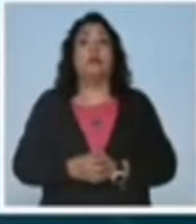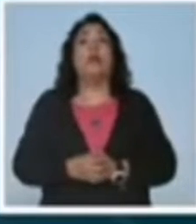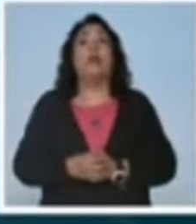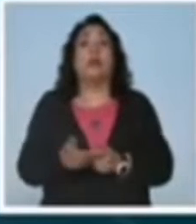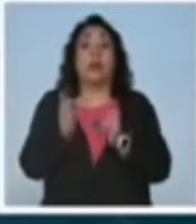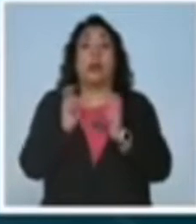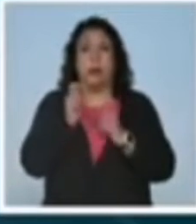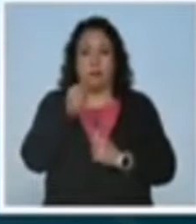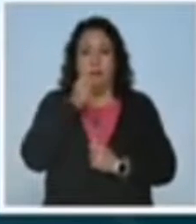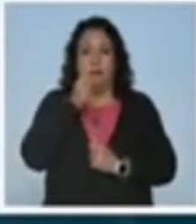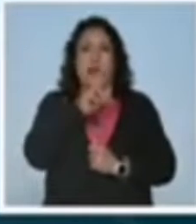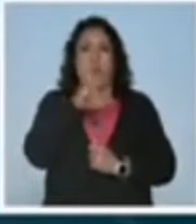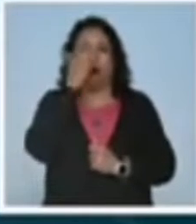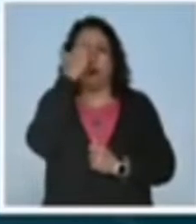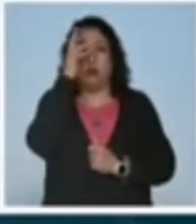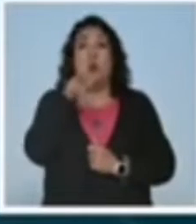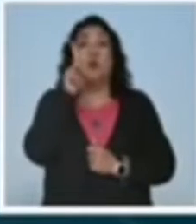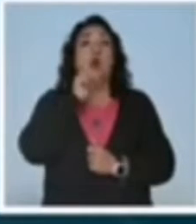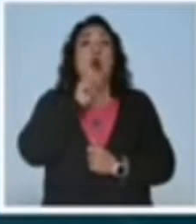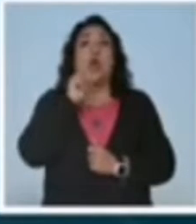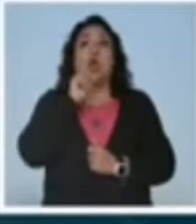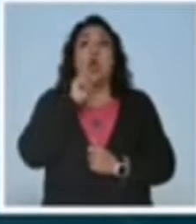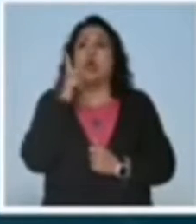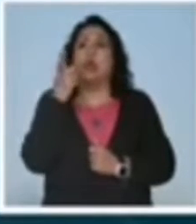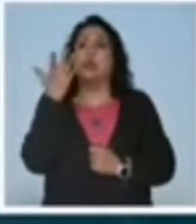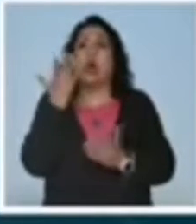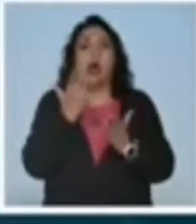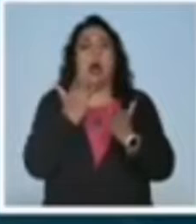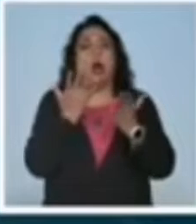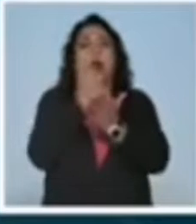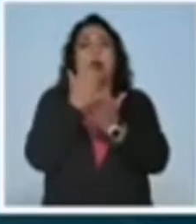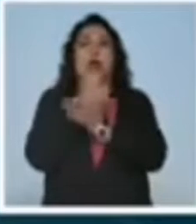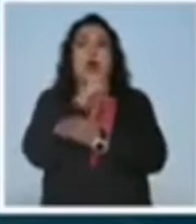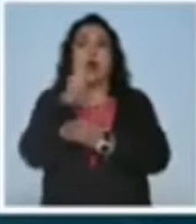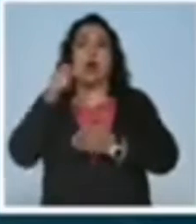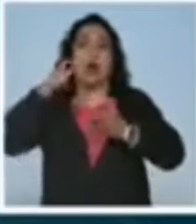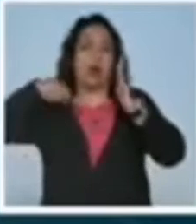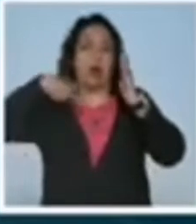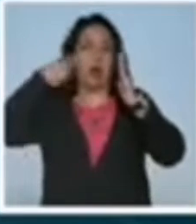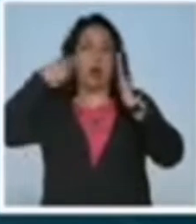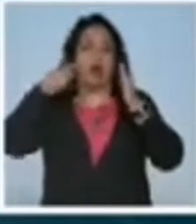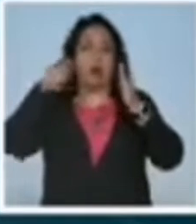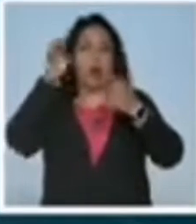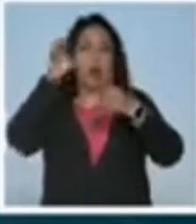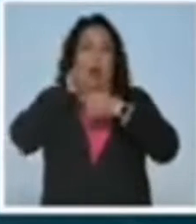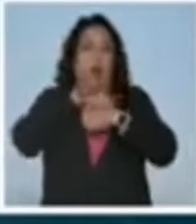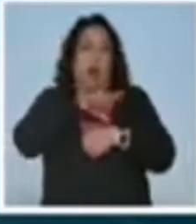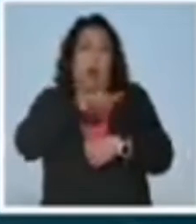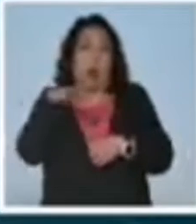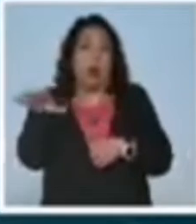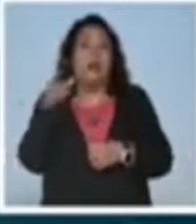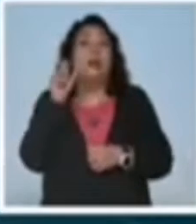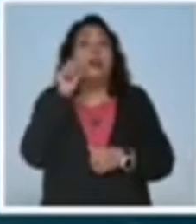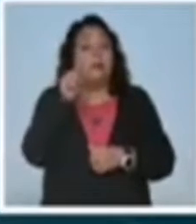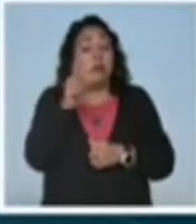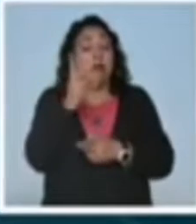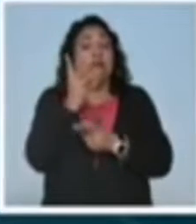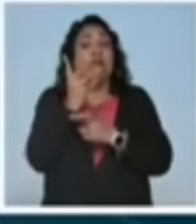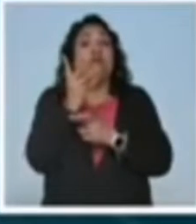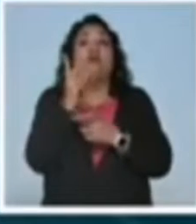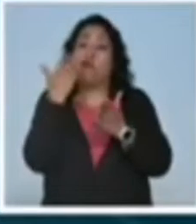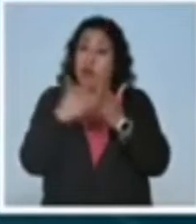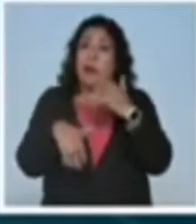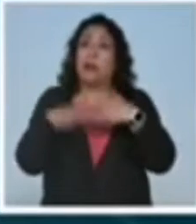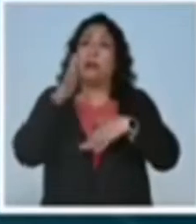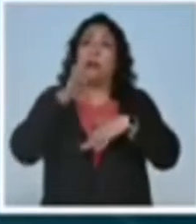Al tomar la palabra, reconoció que las mujeres han ganado espacios en la llamada industria del cine y la cultura en general, pero también afirmó que hace